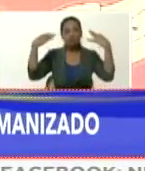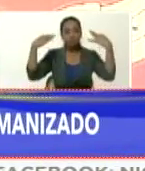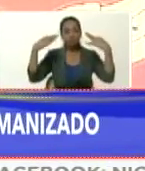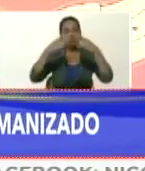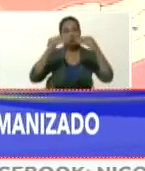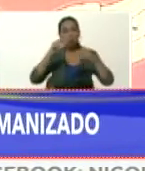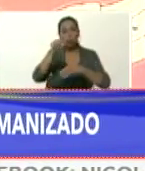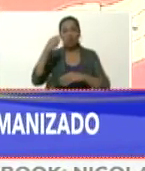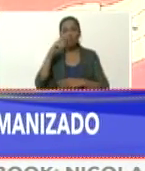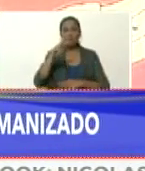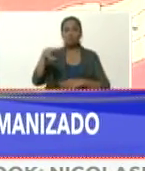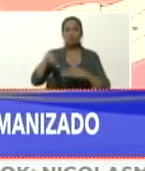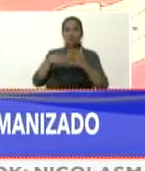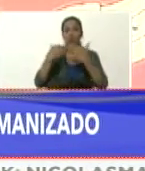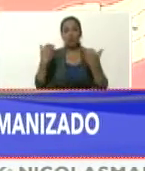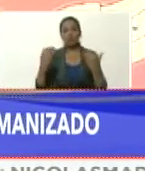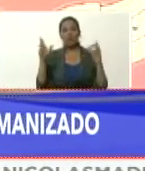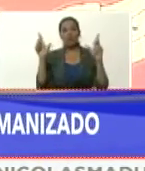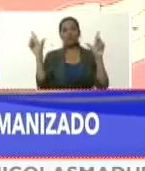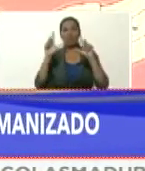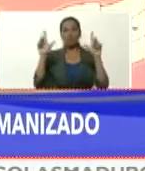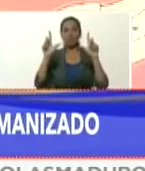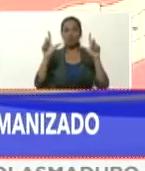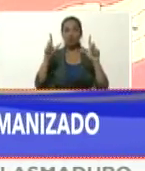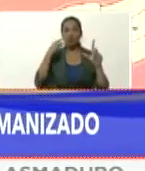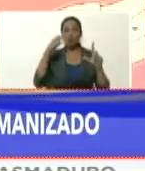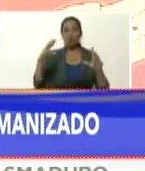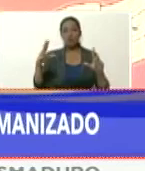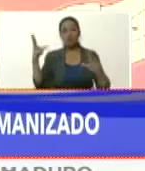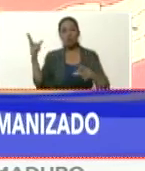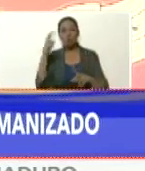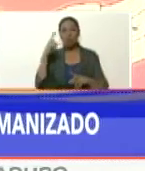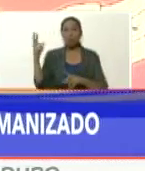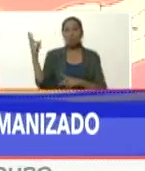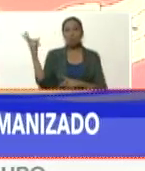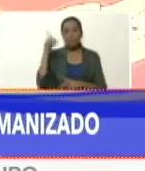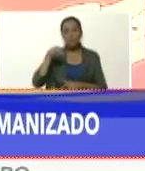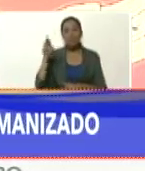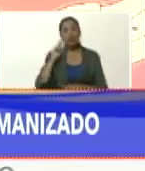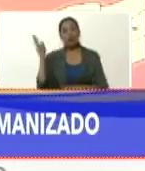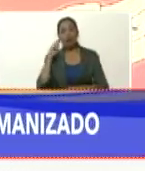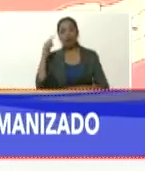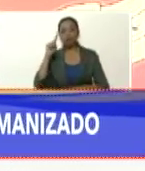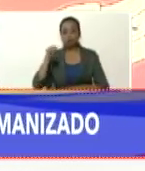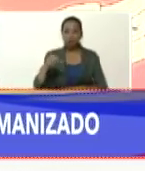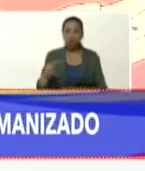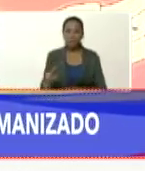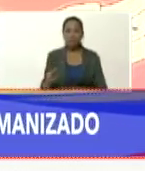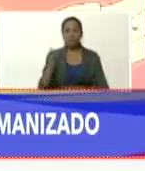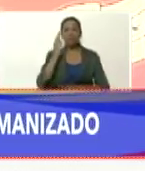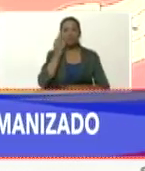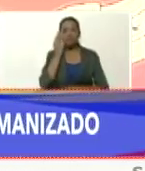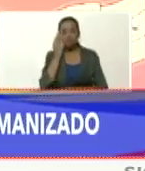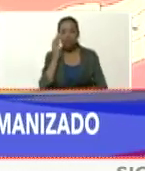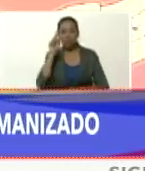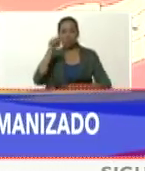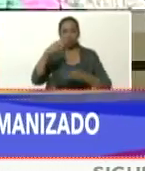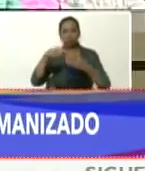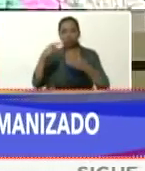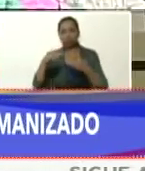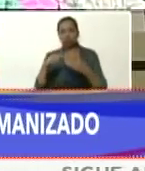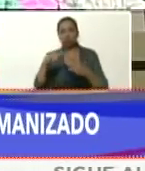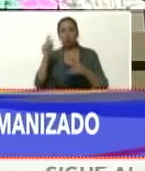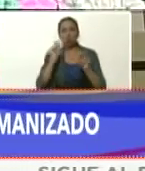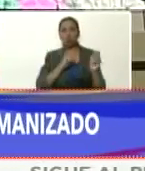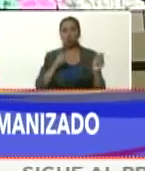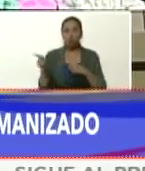si usted nos está viendo por televisión, si nos está escuchando por radio, si nos está viendo por Facebook Live, por